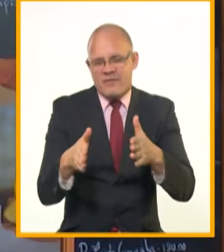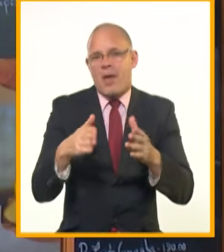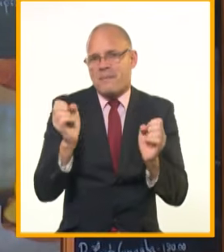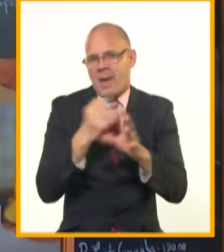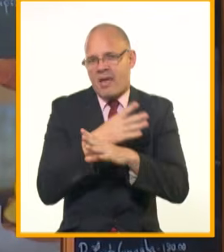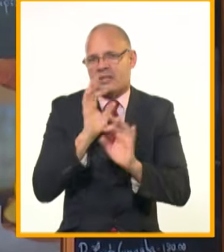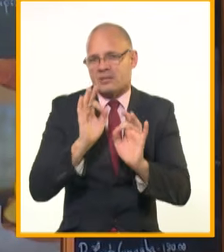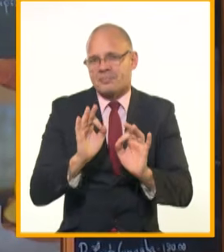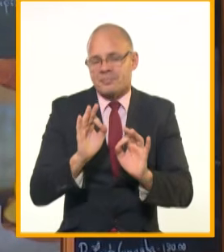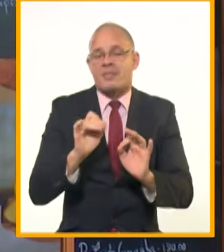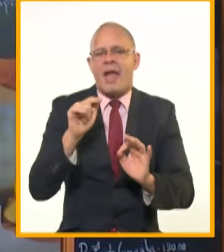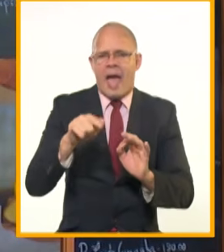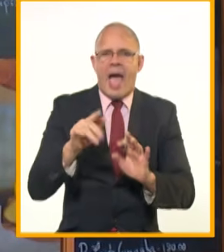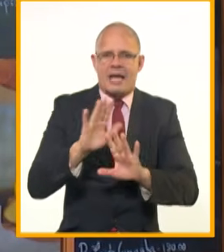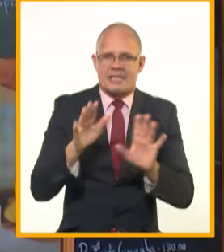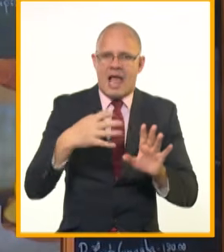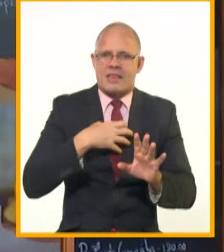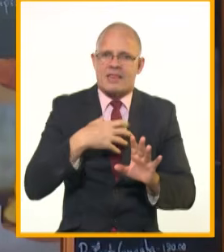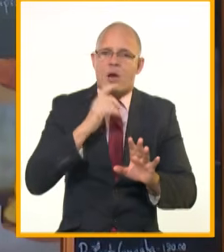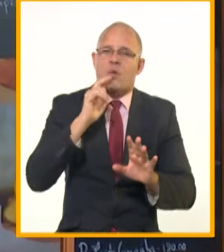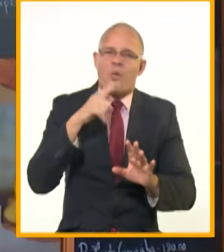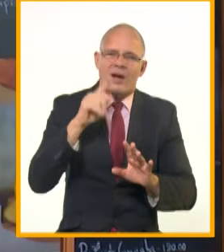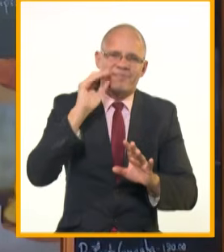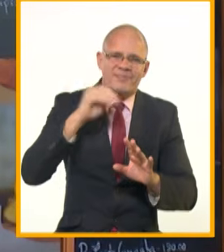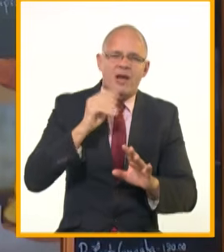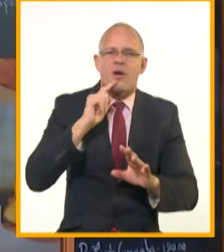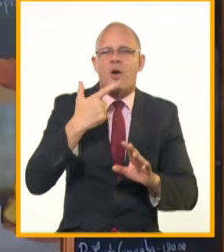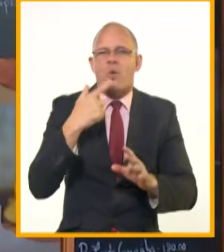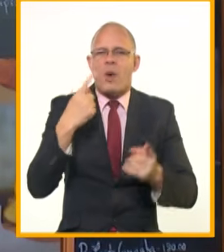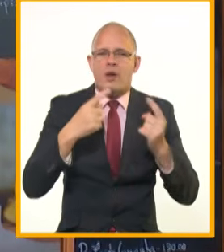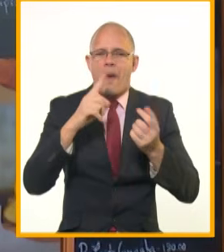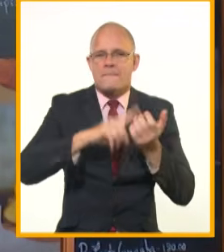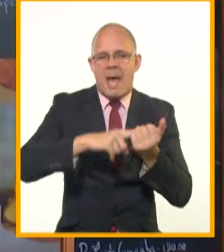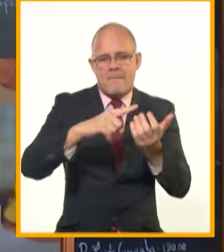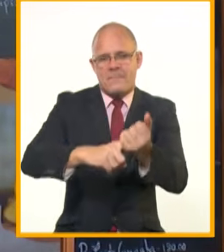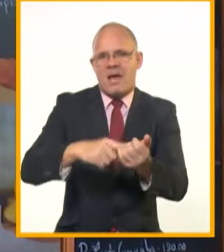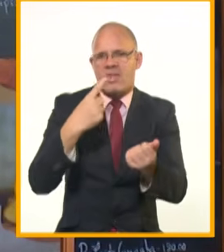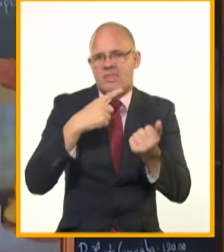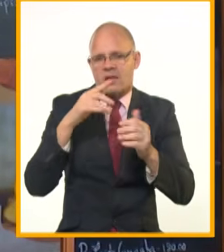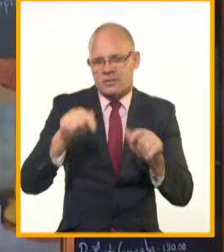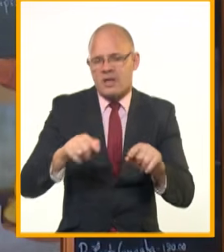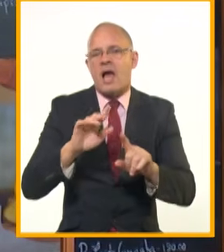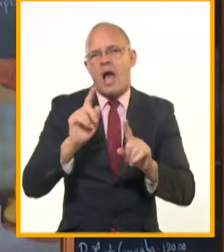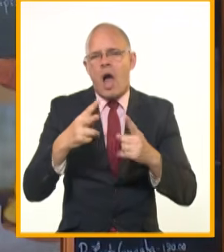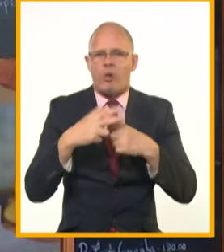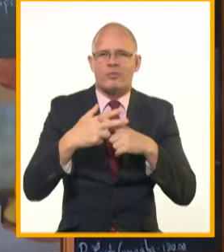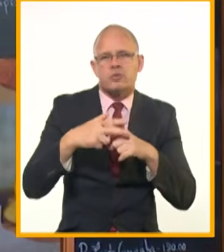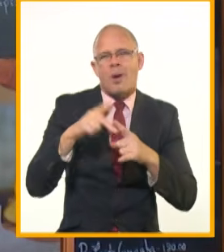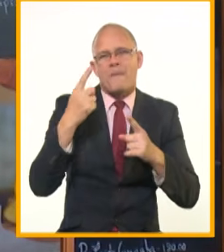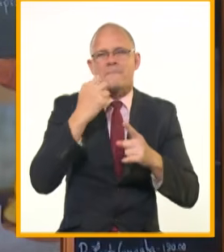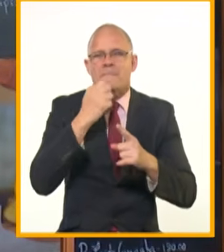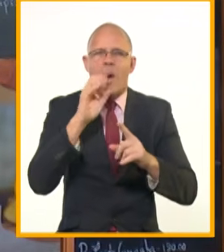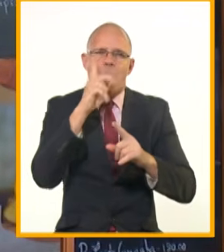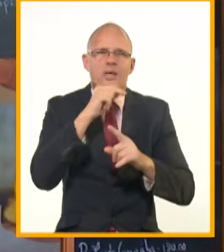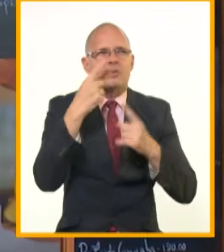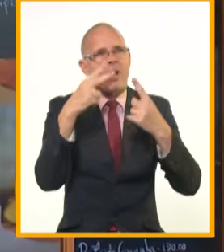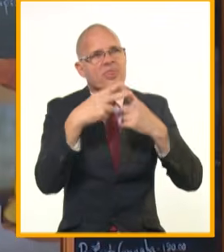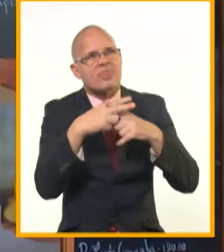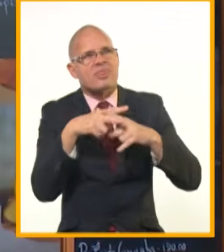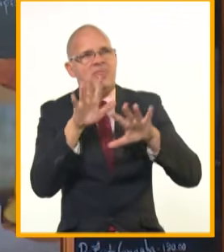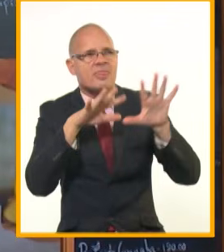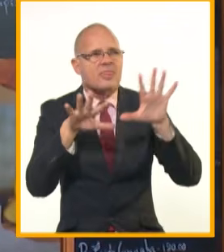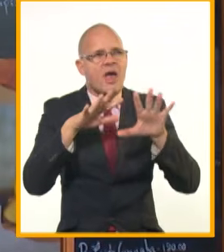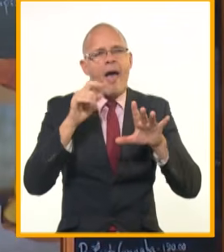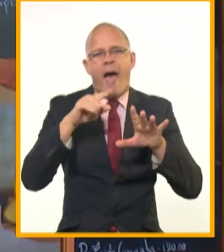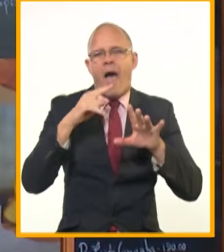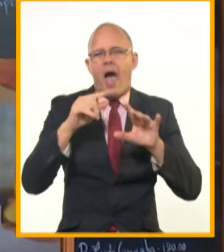productos de la marca Parador de Carretera, donde se están potenciando una reanimación en cuanto a imagen, ofertas gastronómicas y todo